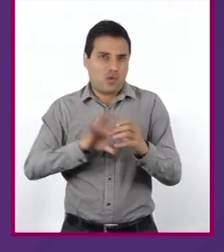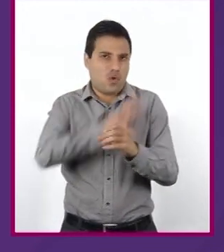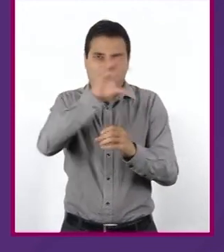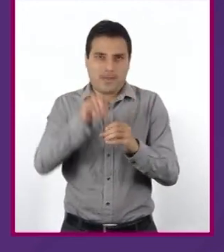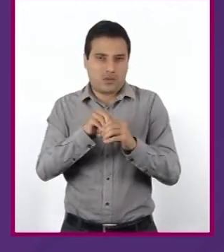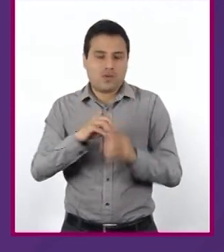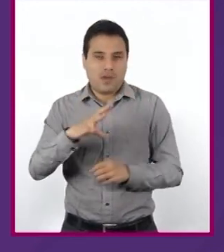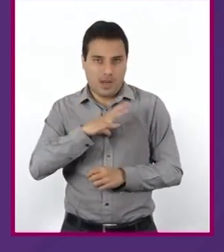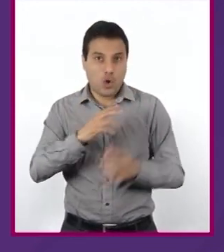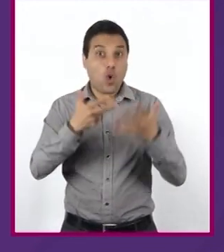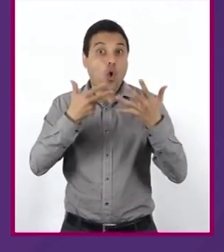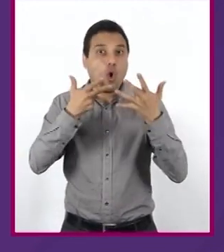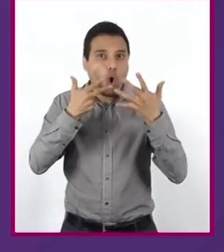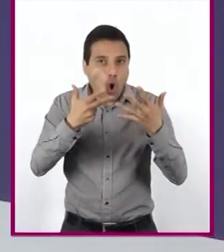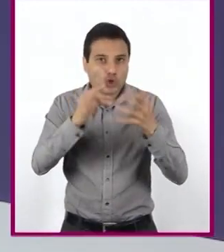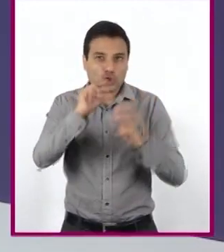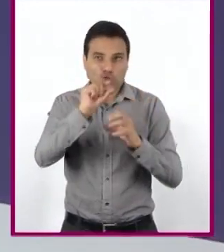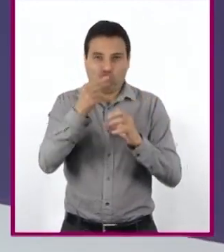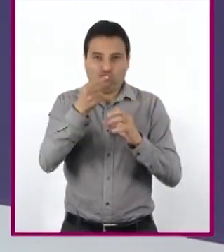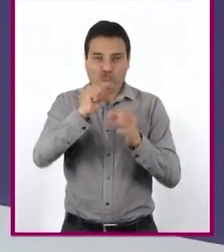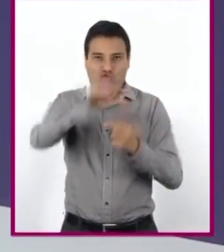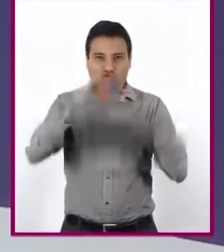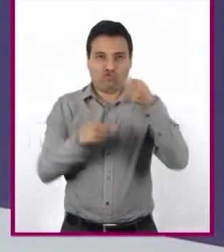posee 8 electrones de valencia.